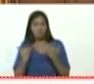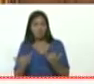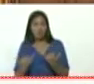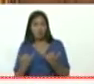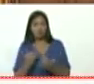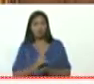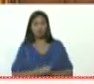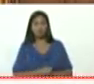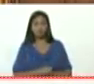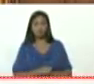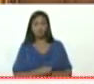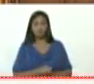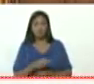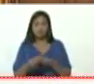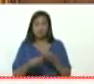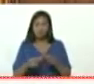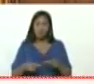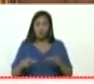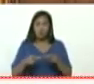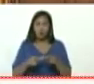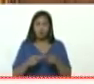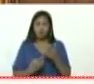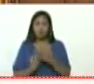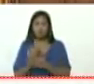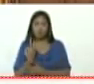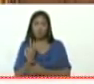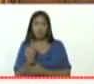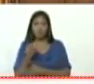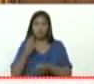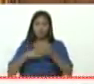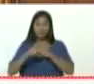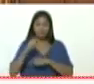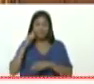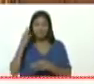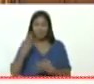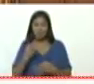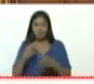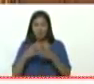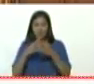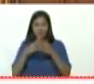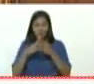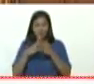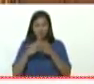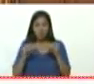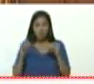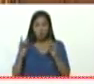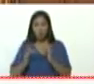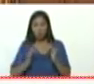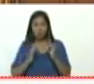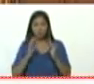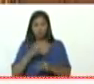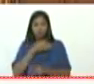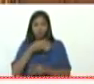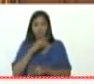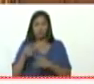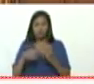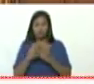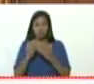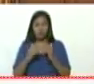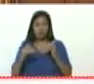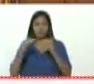y ocupar un espacio fundamental en defensa de la verdad en todas las redes sociales, a todo